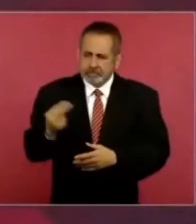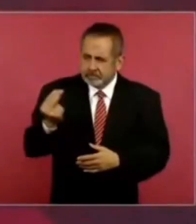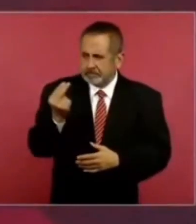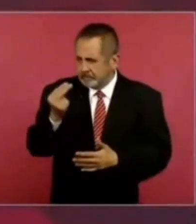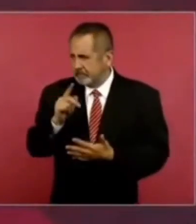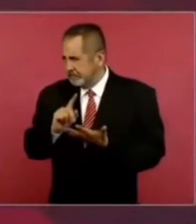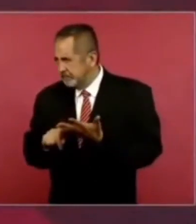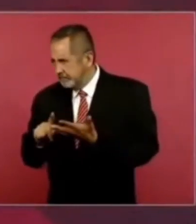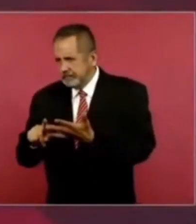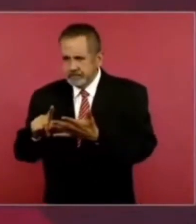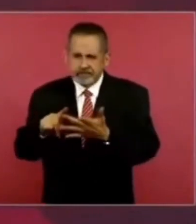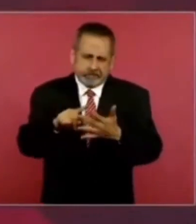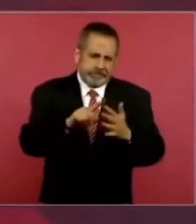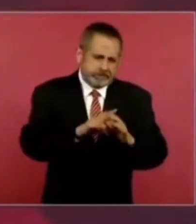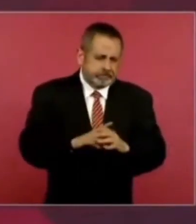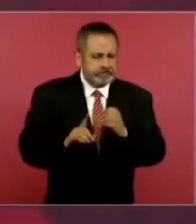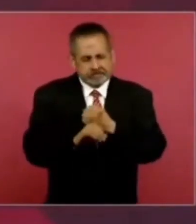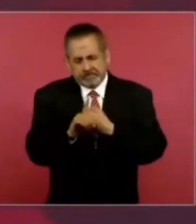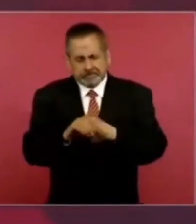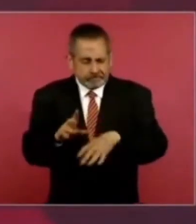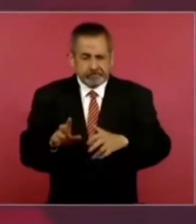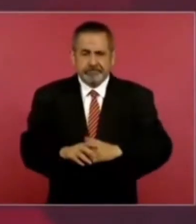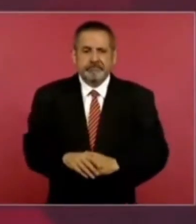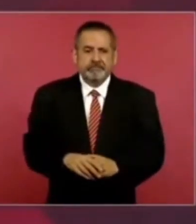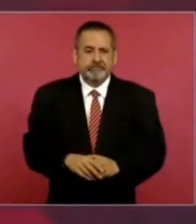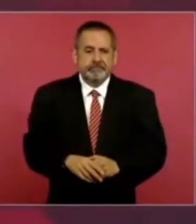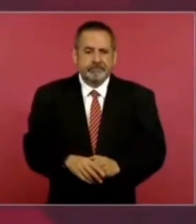necesidades y problemas.